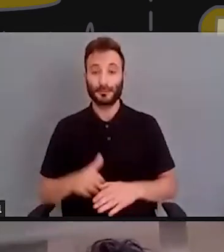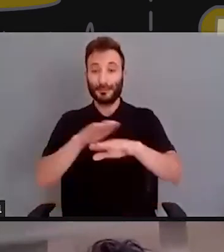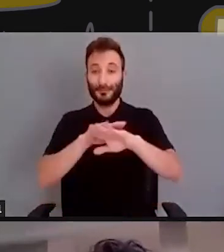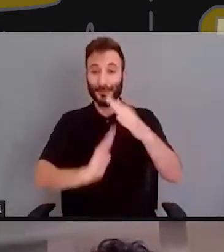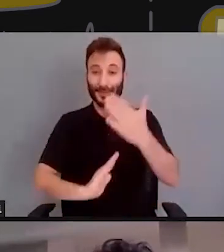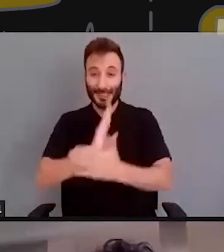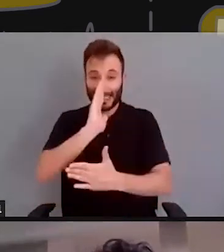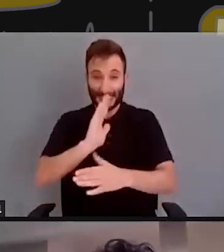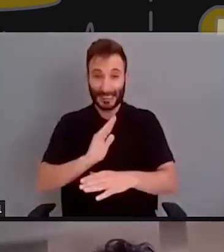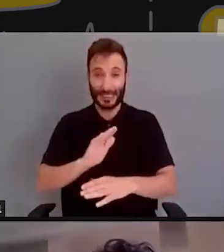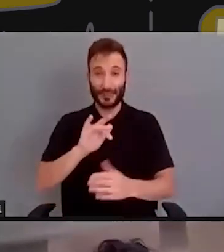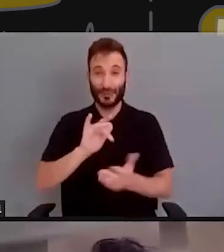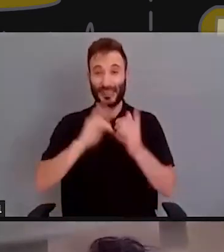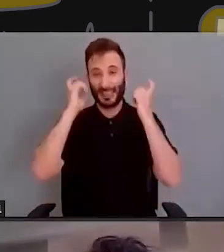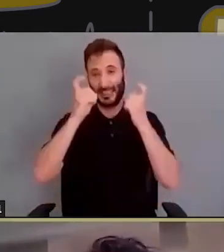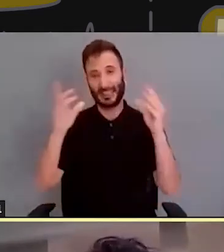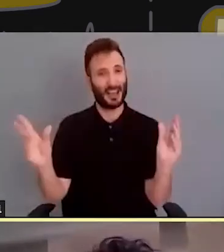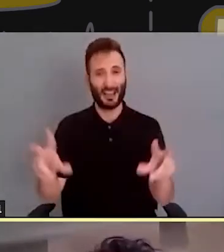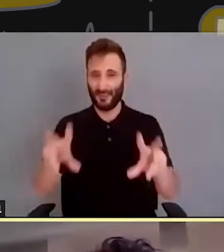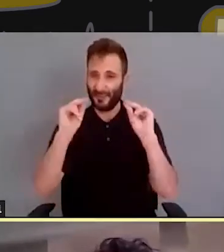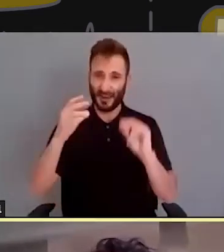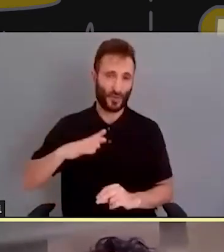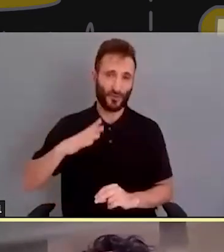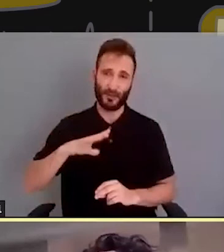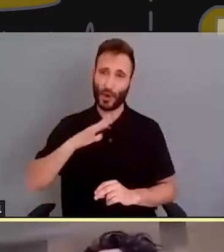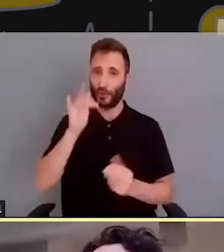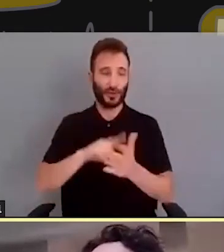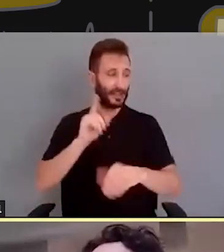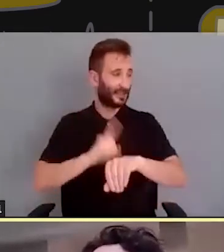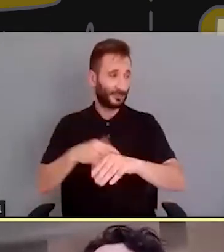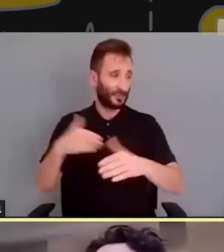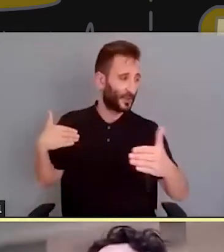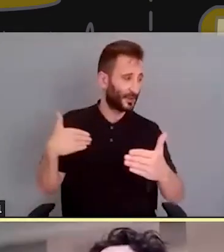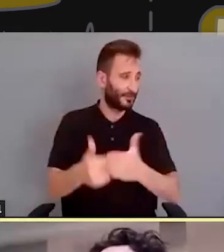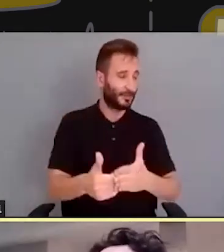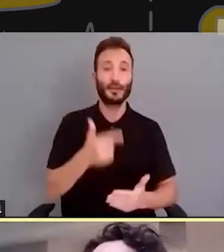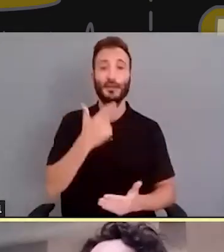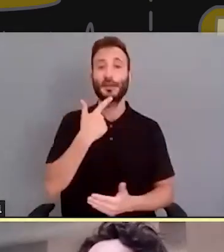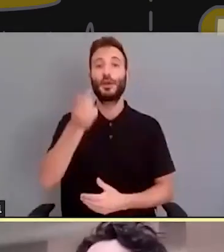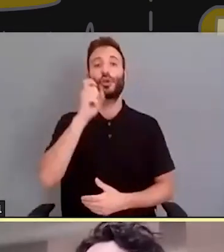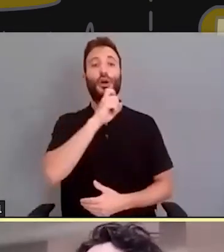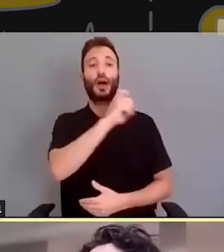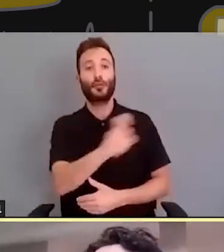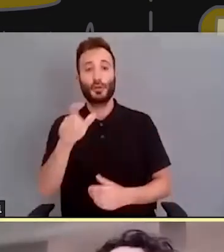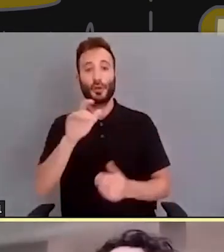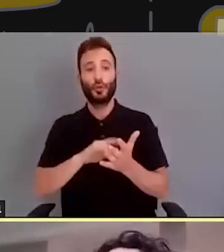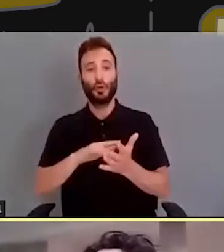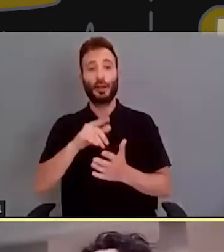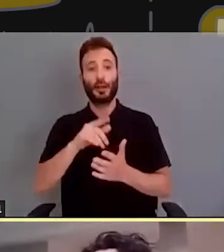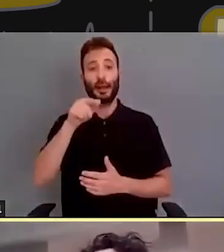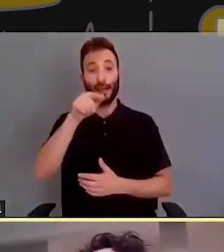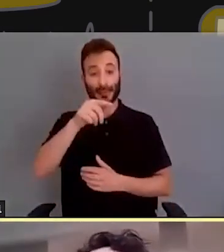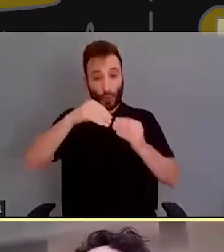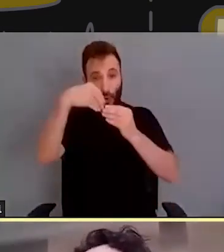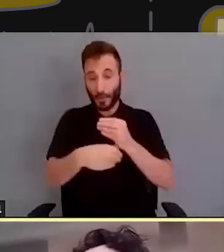pero intenta ir terminando porque si no nos quedamos sin hueco para preguntar. Vale, solo anunciar que el documento ha sido aprobado, su última